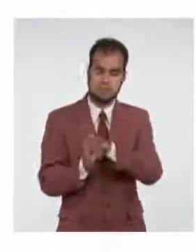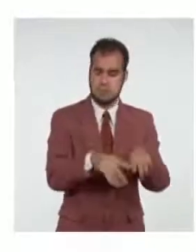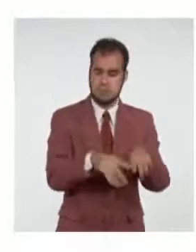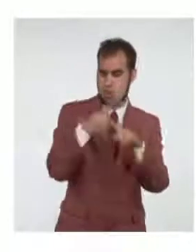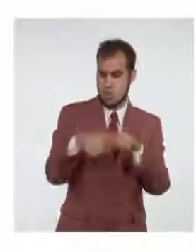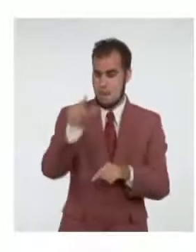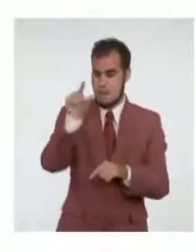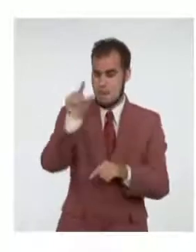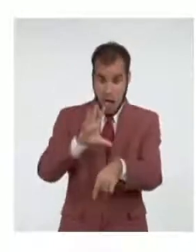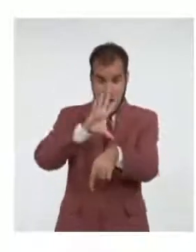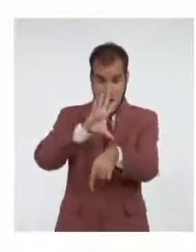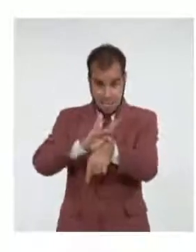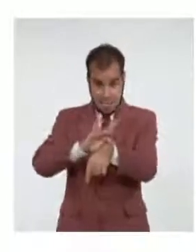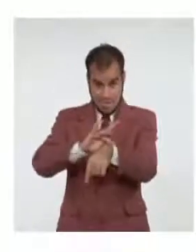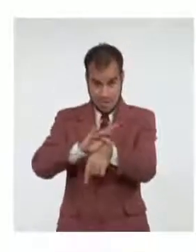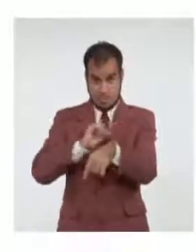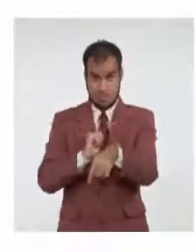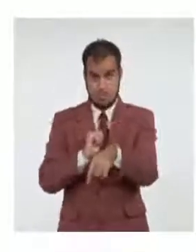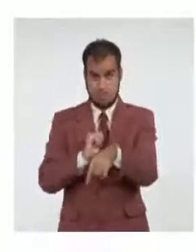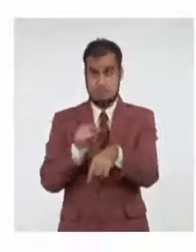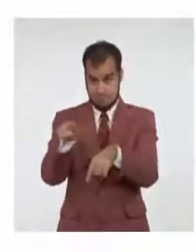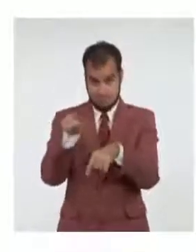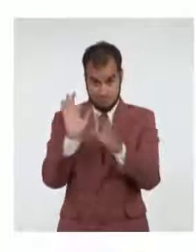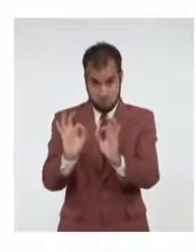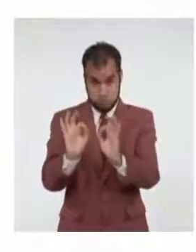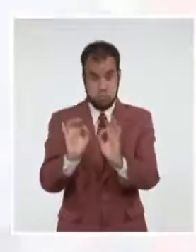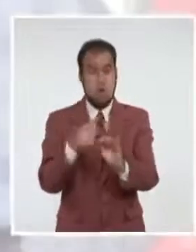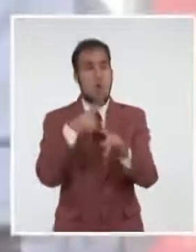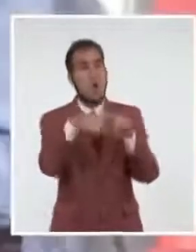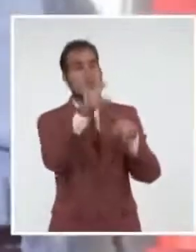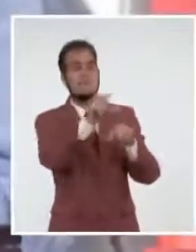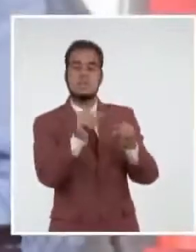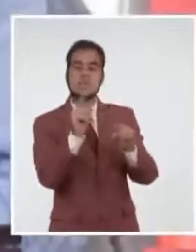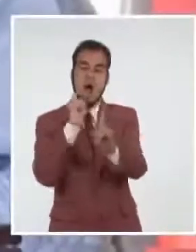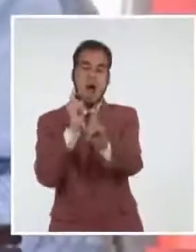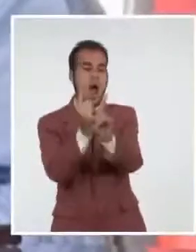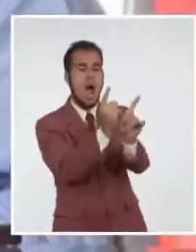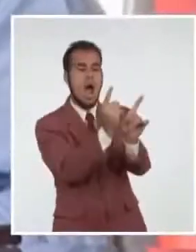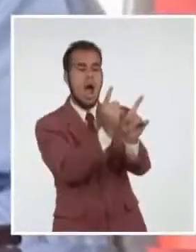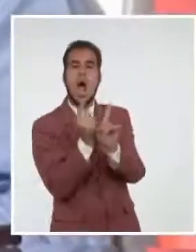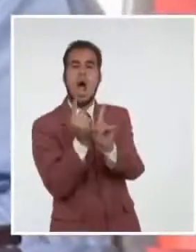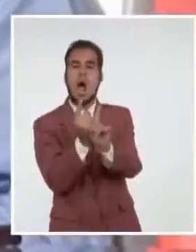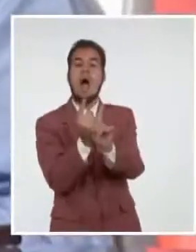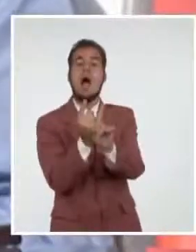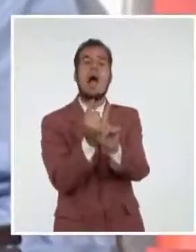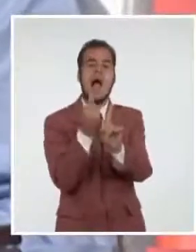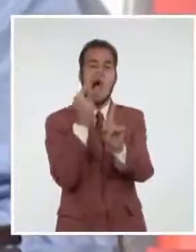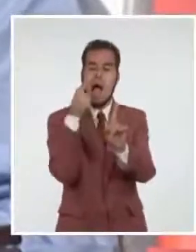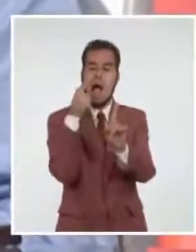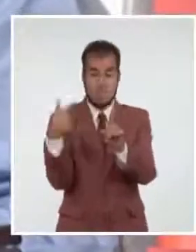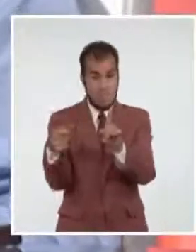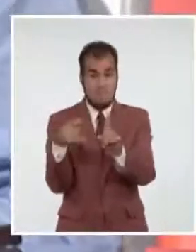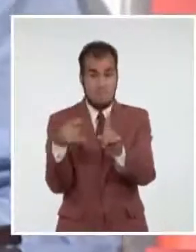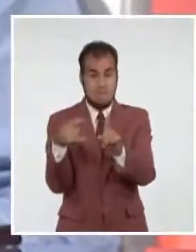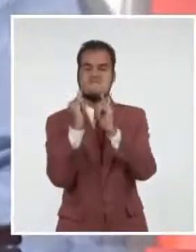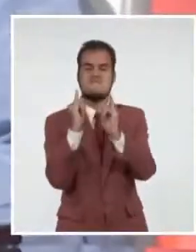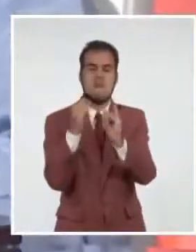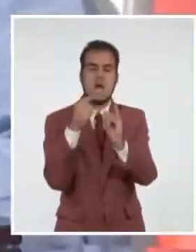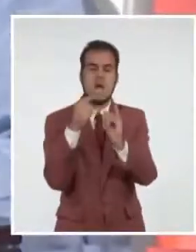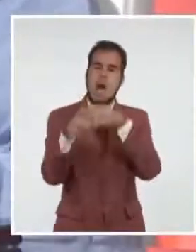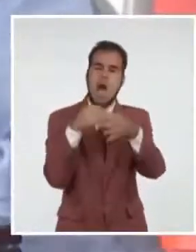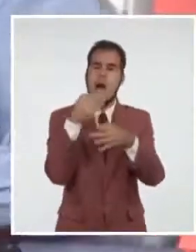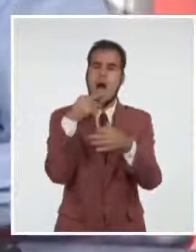nosotros exigimos y presionamos para que las personas aporten el mayor número de contactos. Y nos quedamos inconformes si